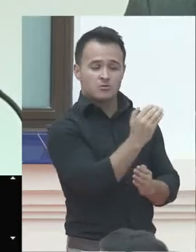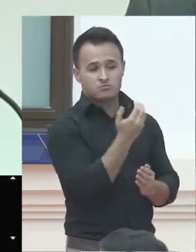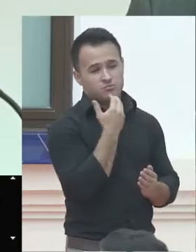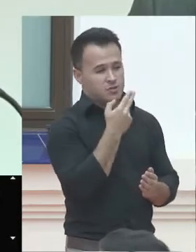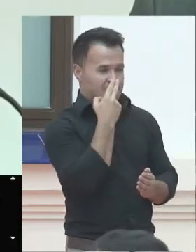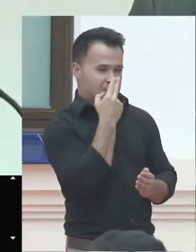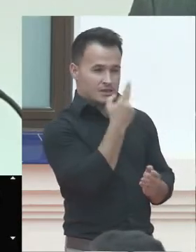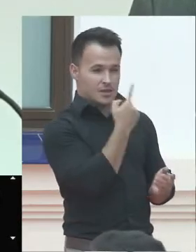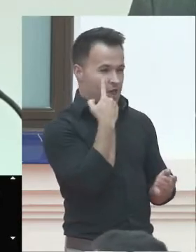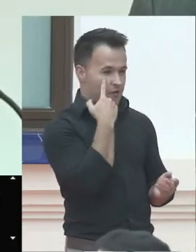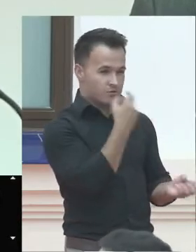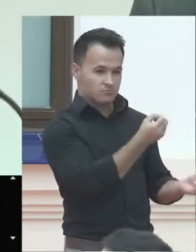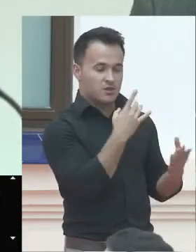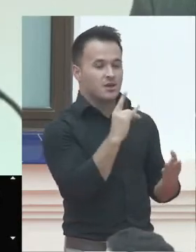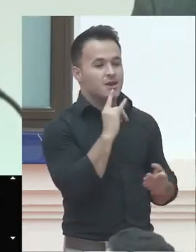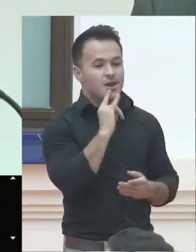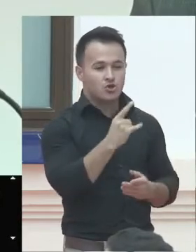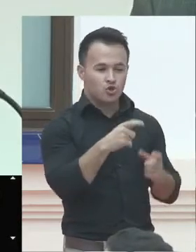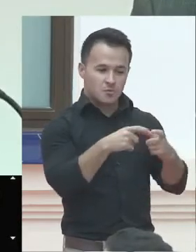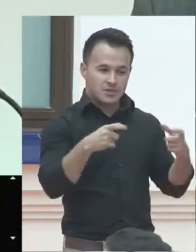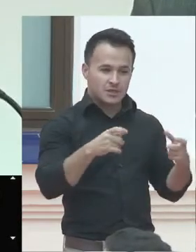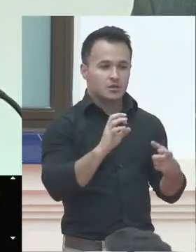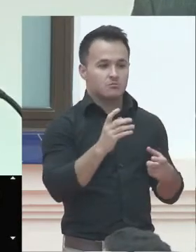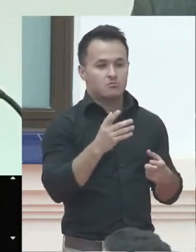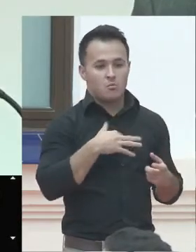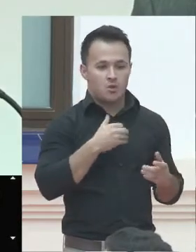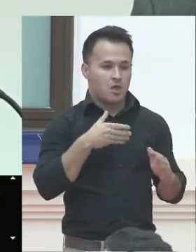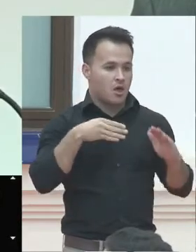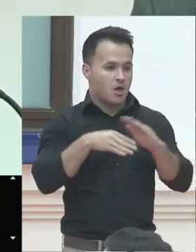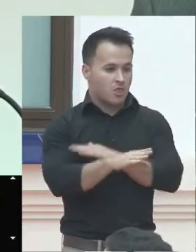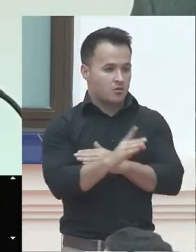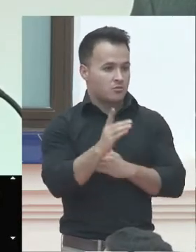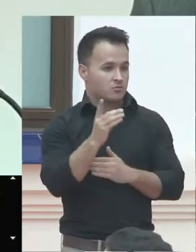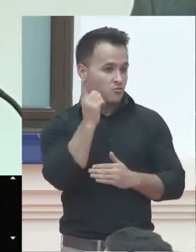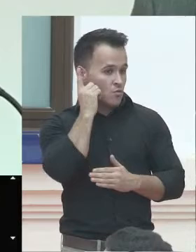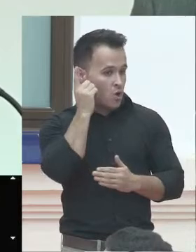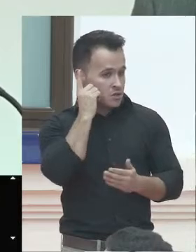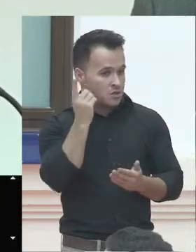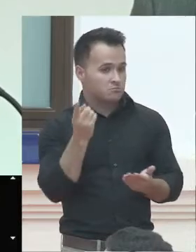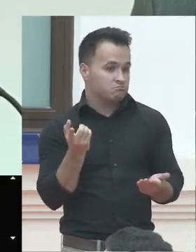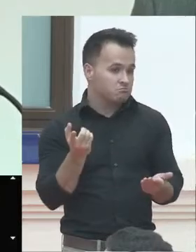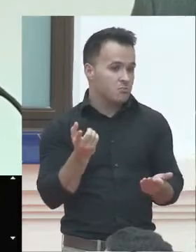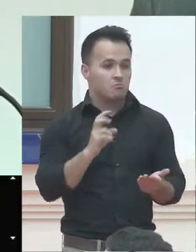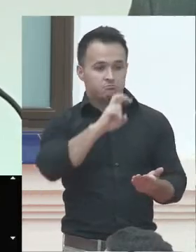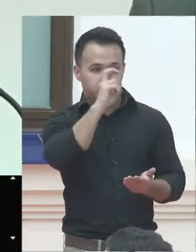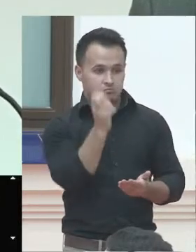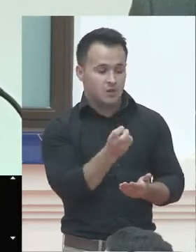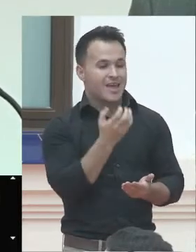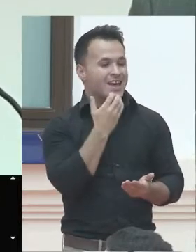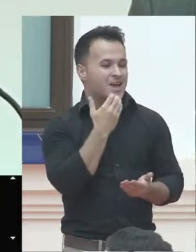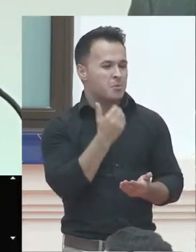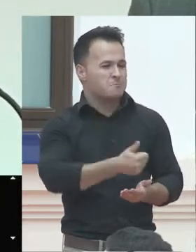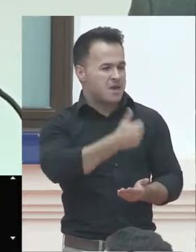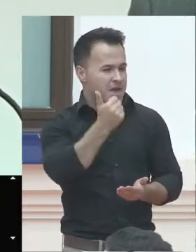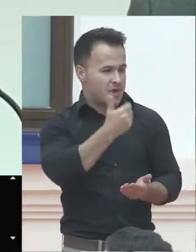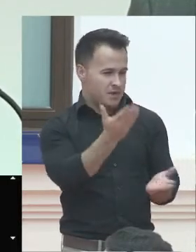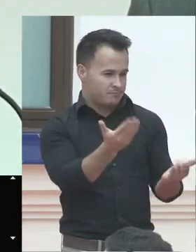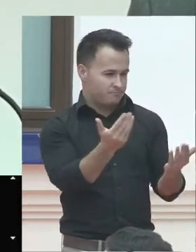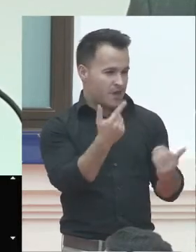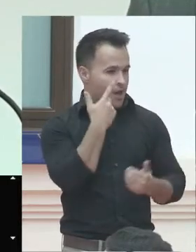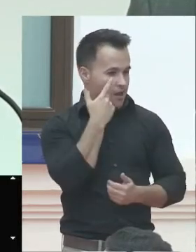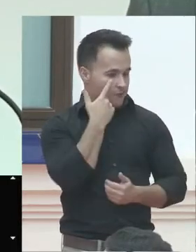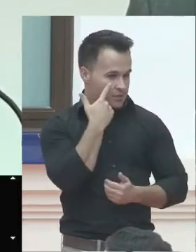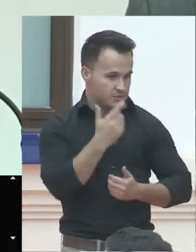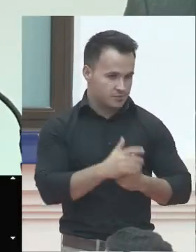mi billete electrónico y he podido acceder gracias a mi iPhone por un lector, etcétera, etcétera. Pero pongamos ejemplos para que